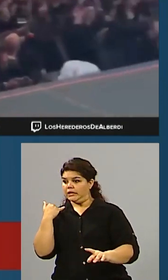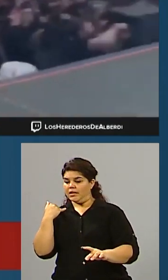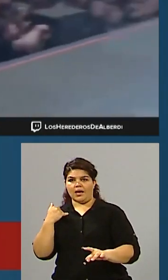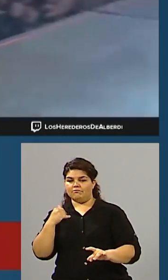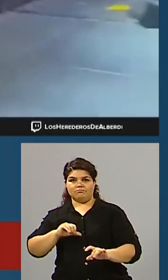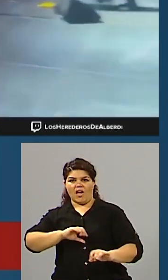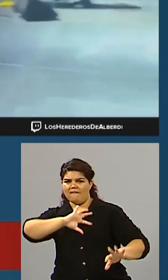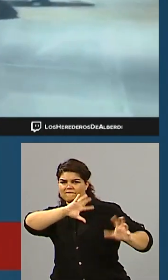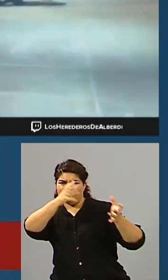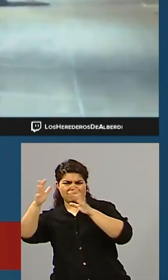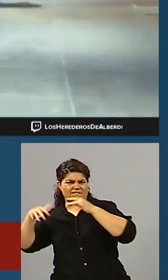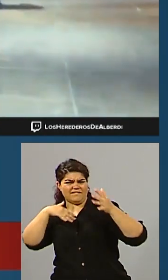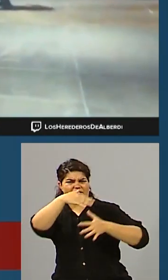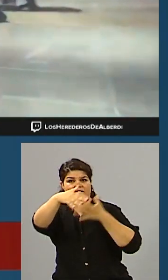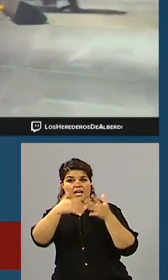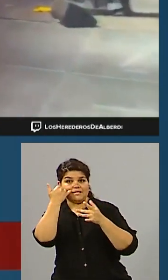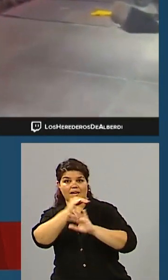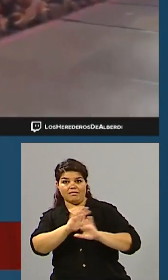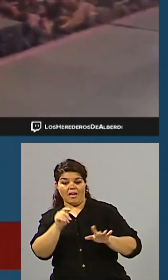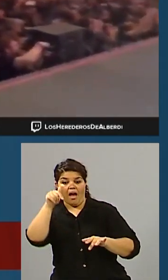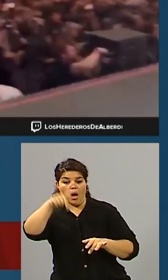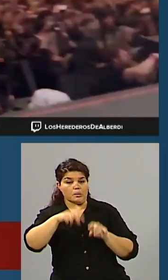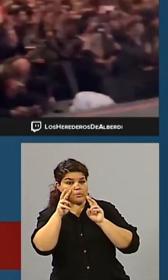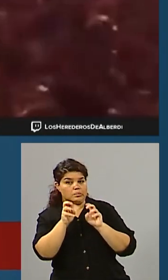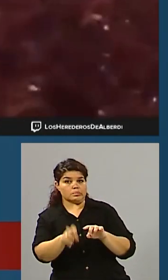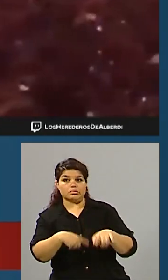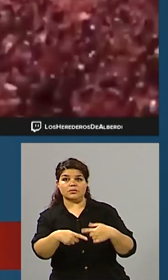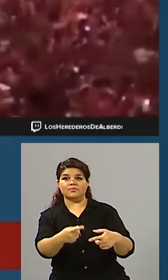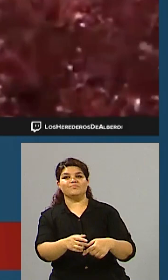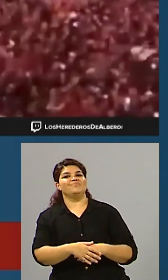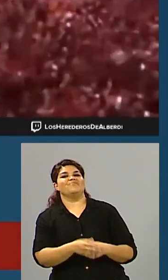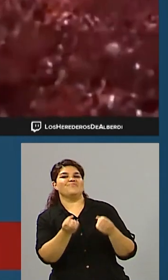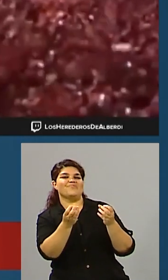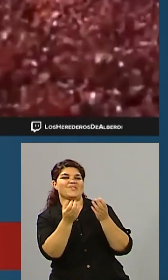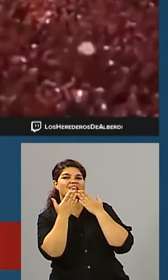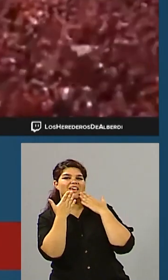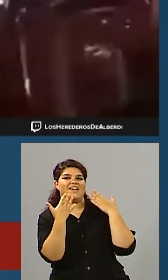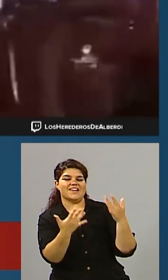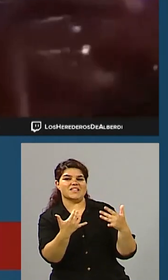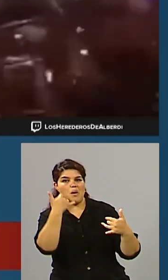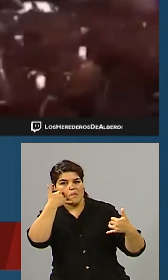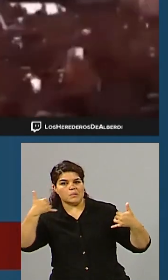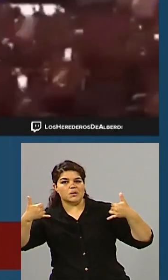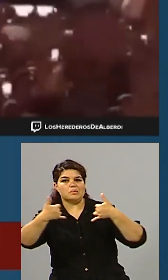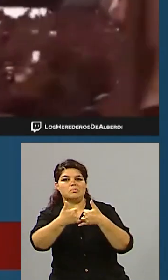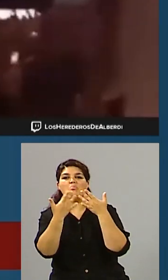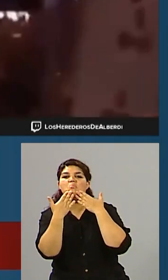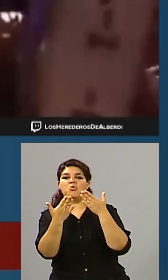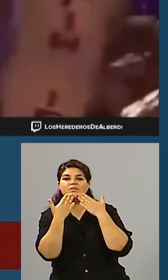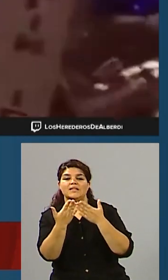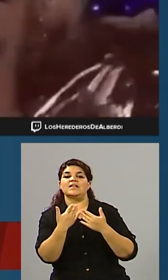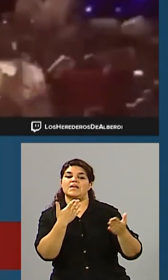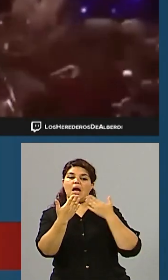esto. ¿Qué tal? Muy bien, muchas gracias por comunicarse, muchas gracias por permitirme charlar con ustedes y con la